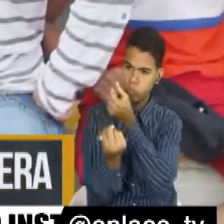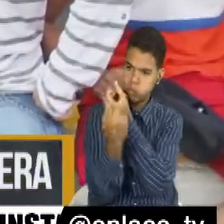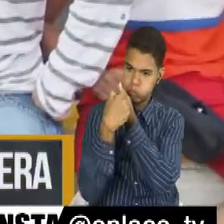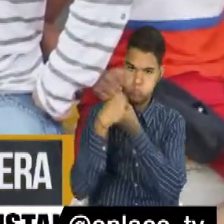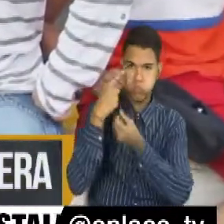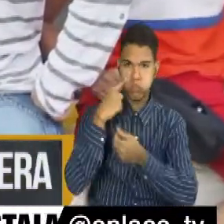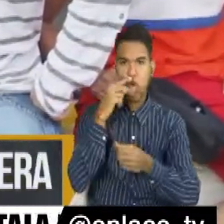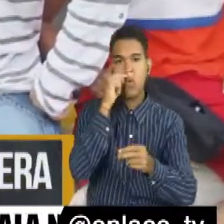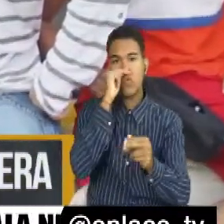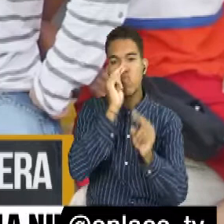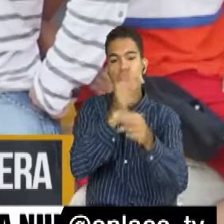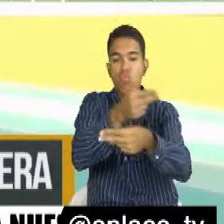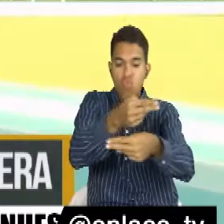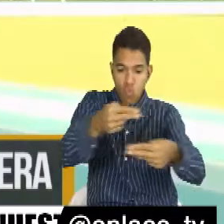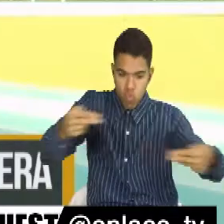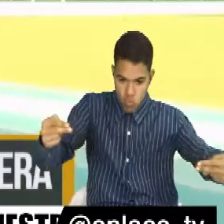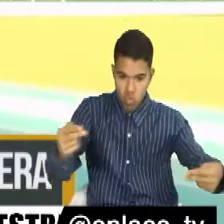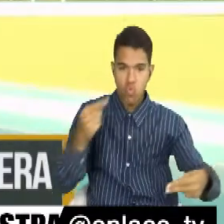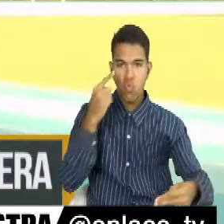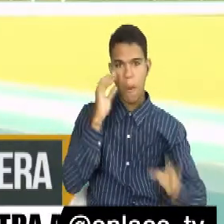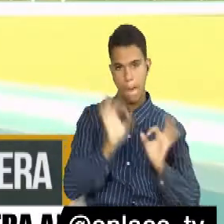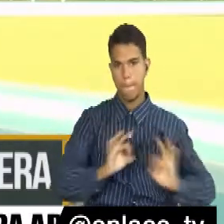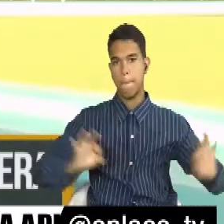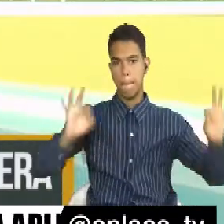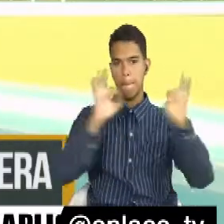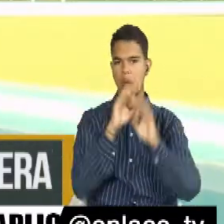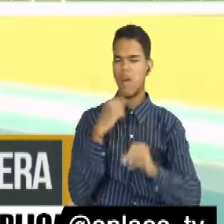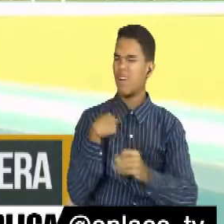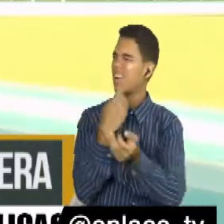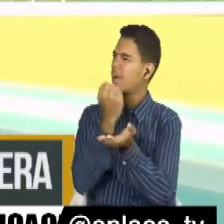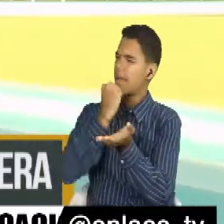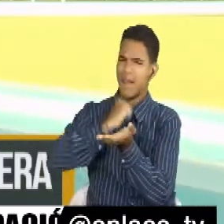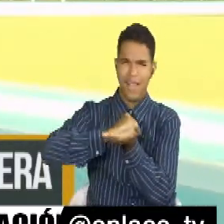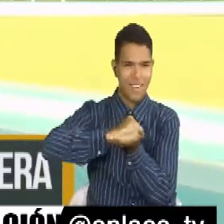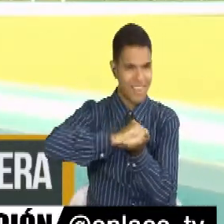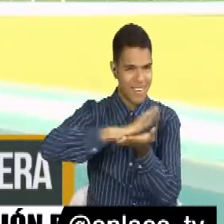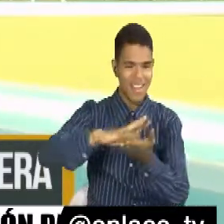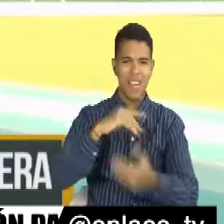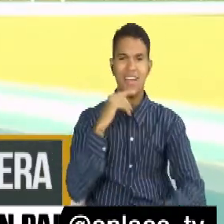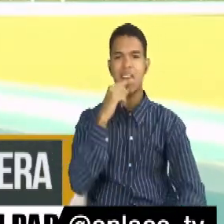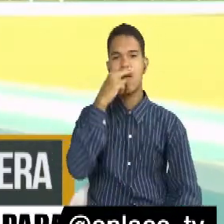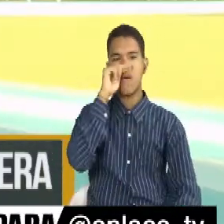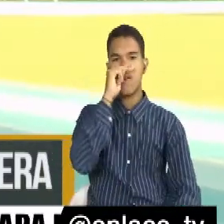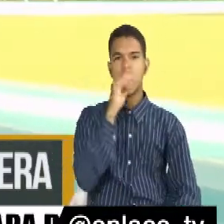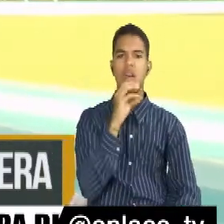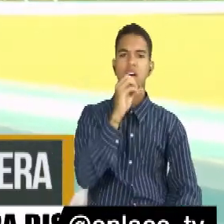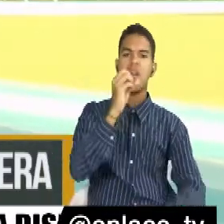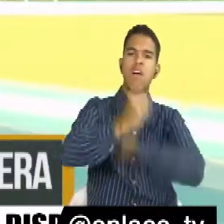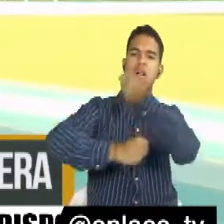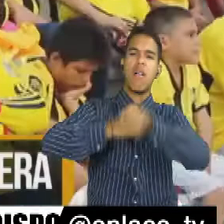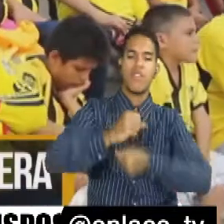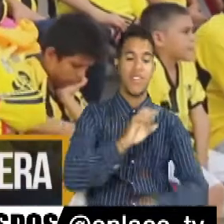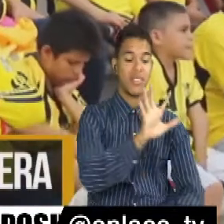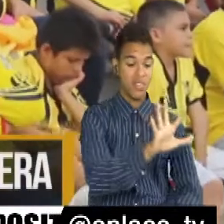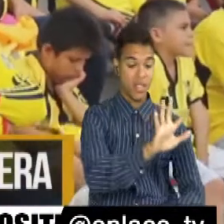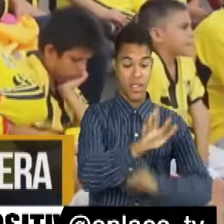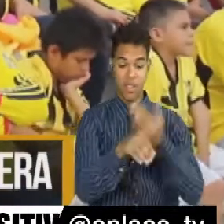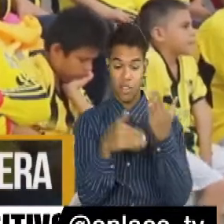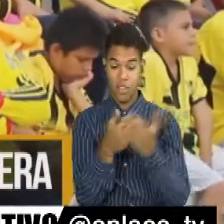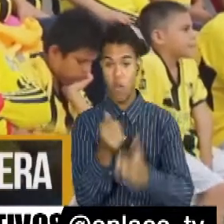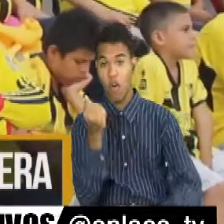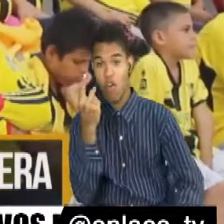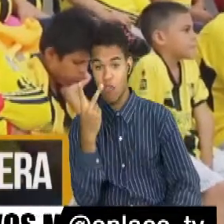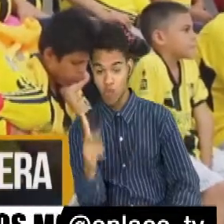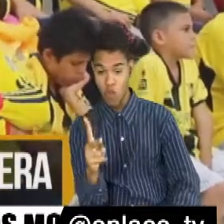afición infantil. Por eso entra totalmente gratis los niños de 5 a 12 años con el abonado. En distintos lugares